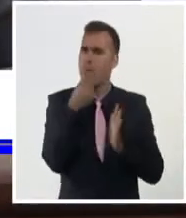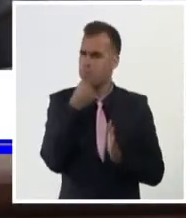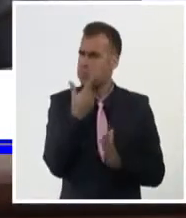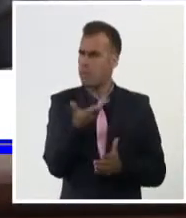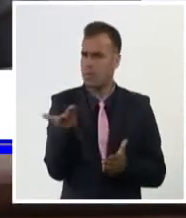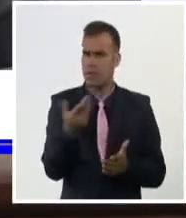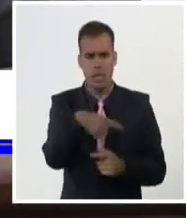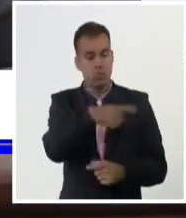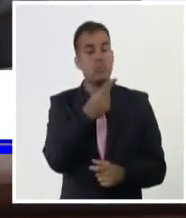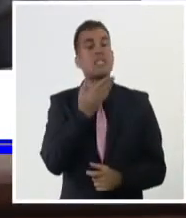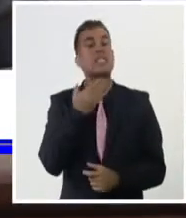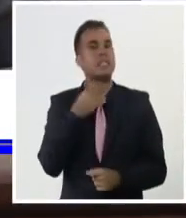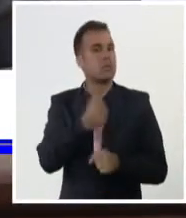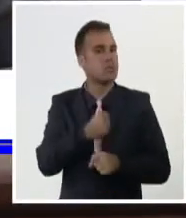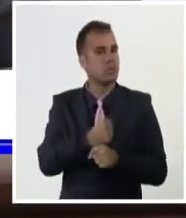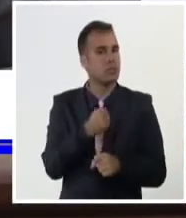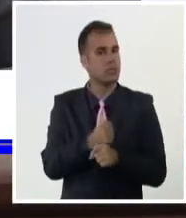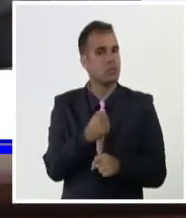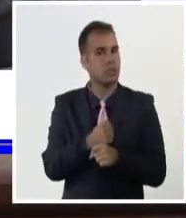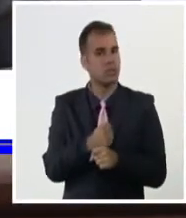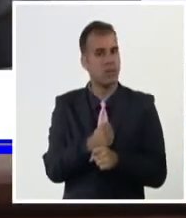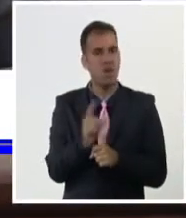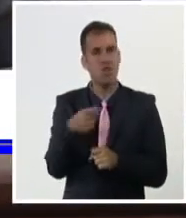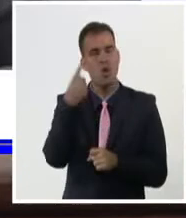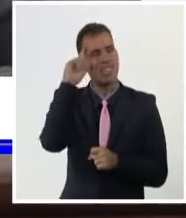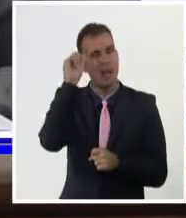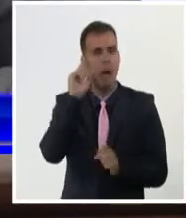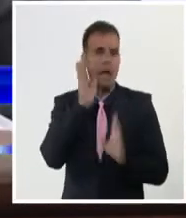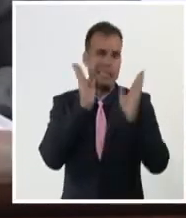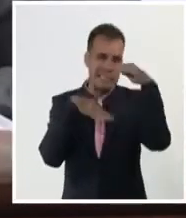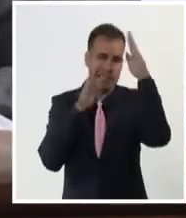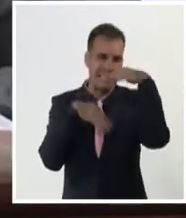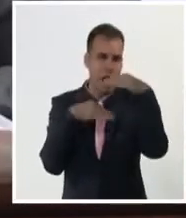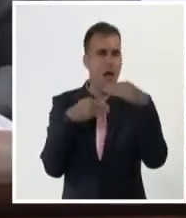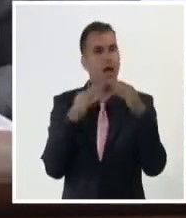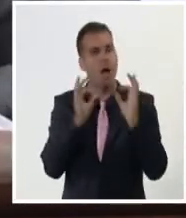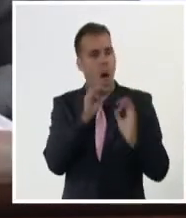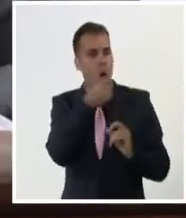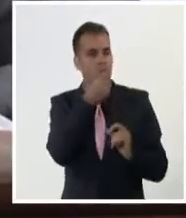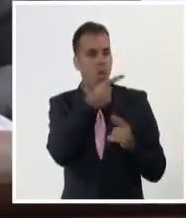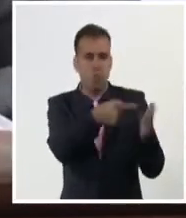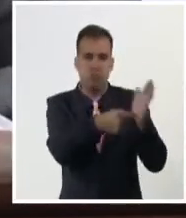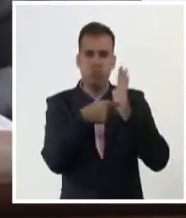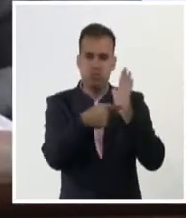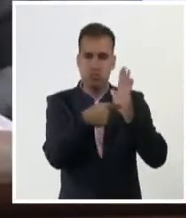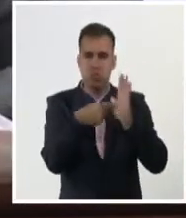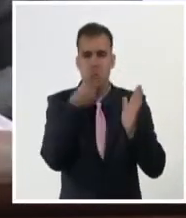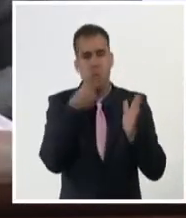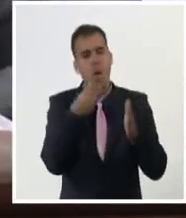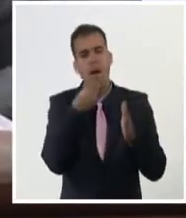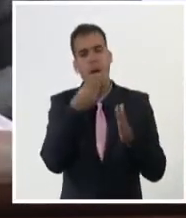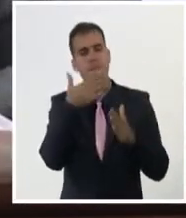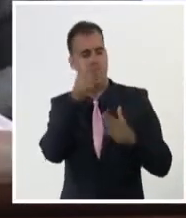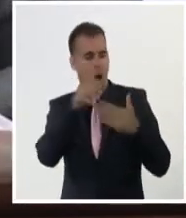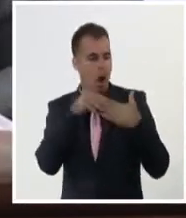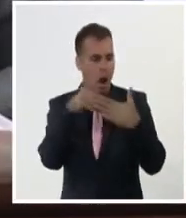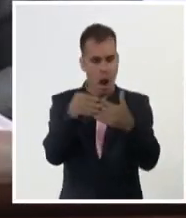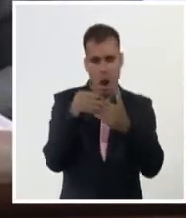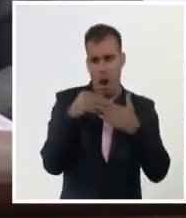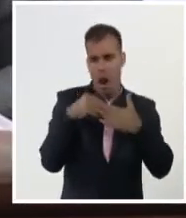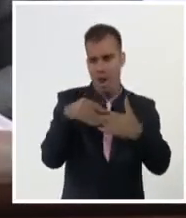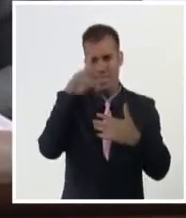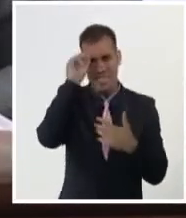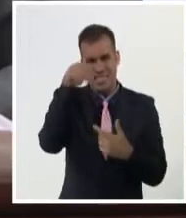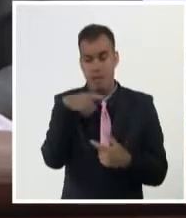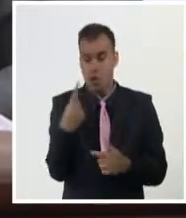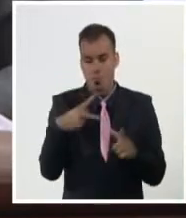deseos de hacer, rompen esquemas que nosotros tenemos a veces planteado durante años y no nos dejan ver las trabas que tenemos, no nos dejan ver